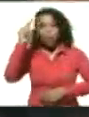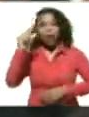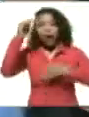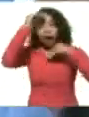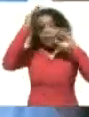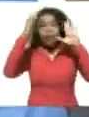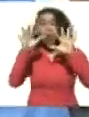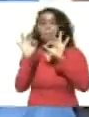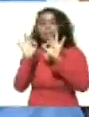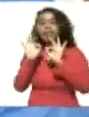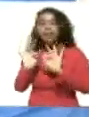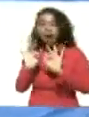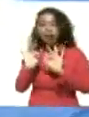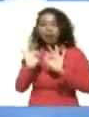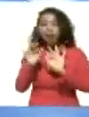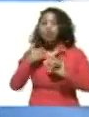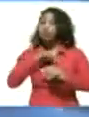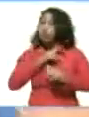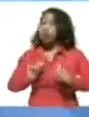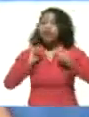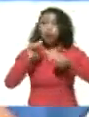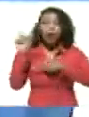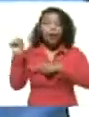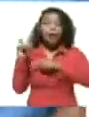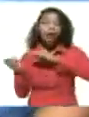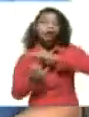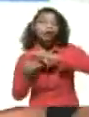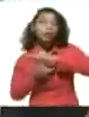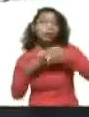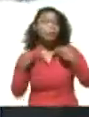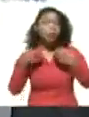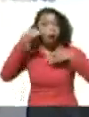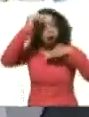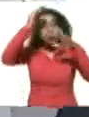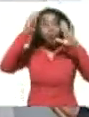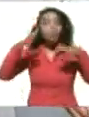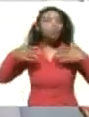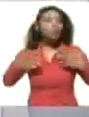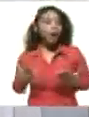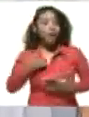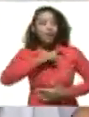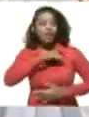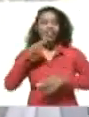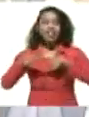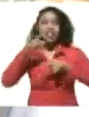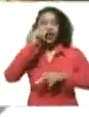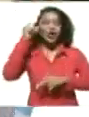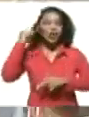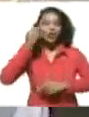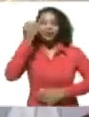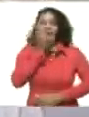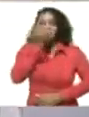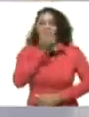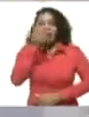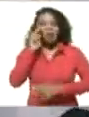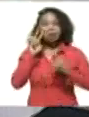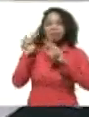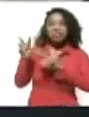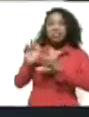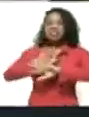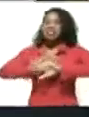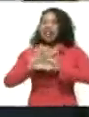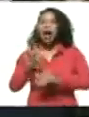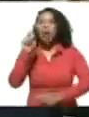especial hemos iniciado por estos planteles para atender a nuestros niños a nuestras niñas viste falta la